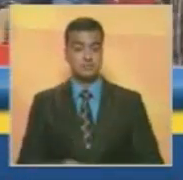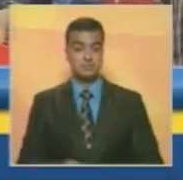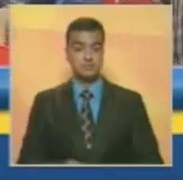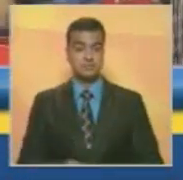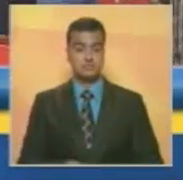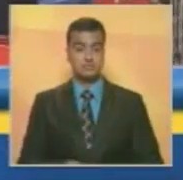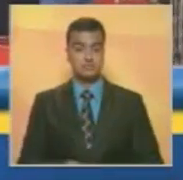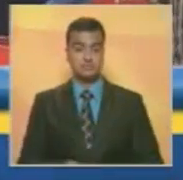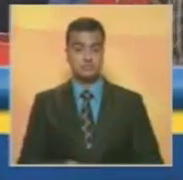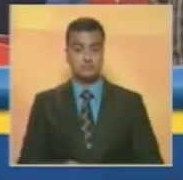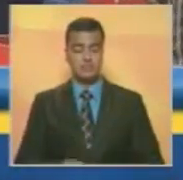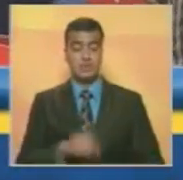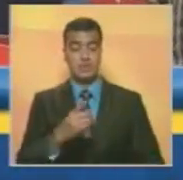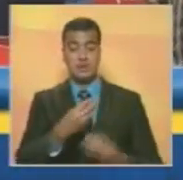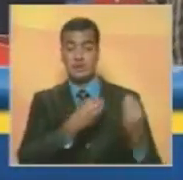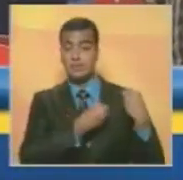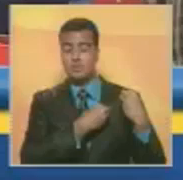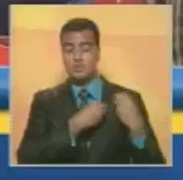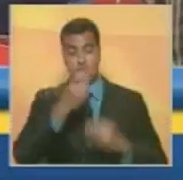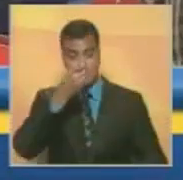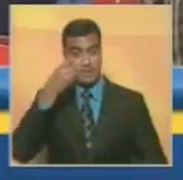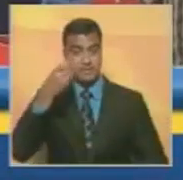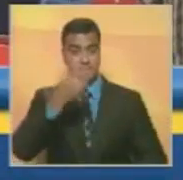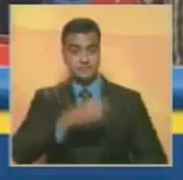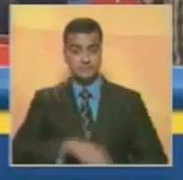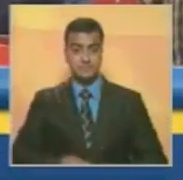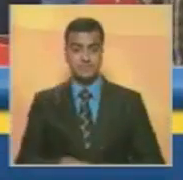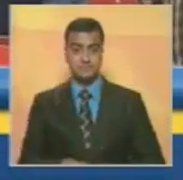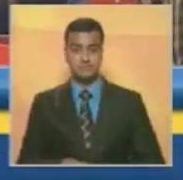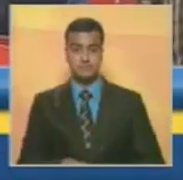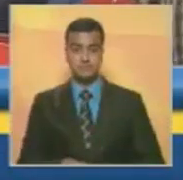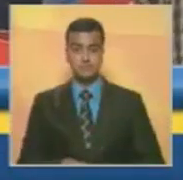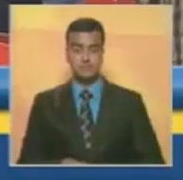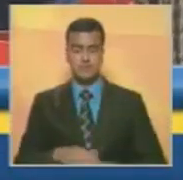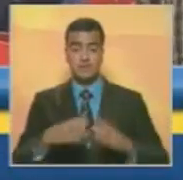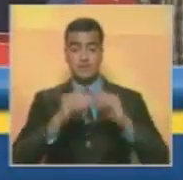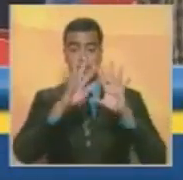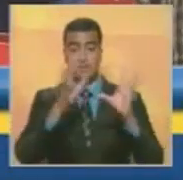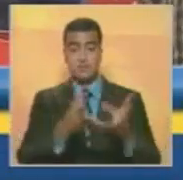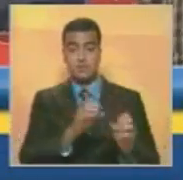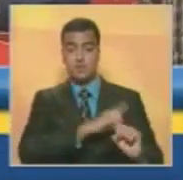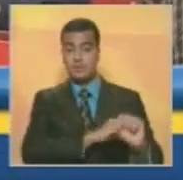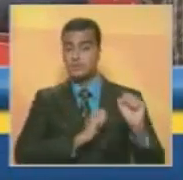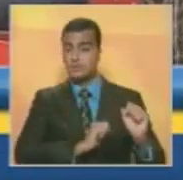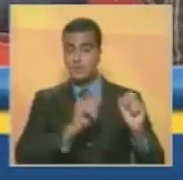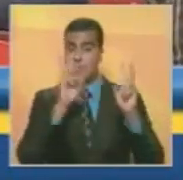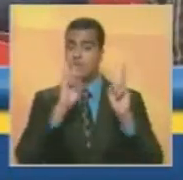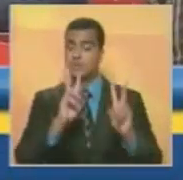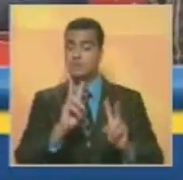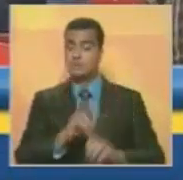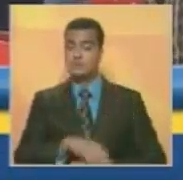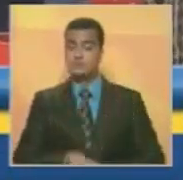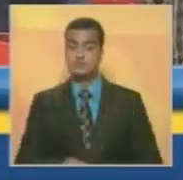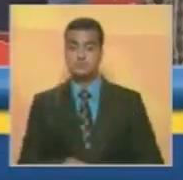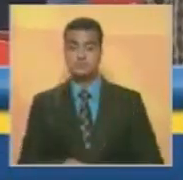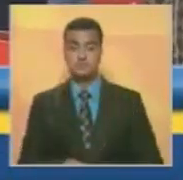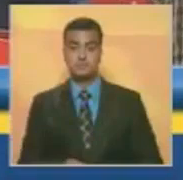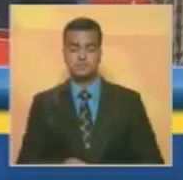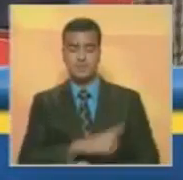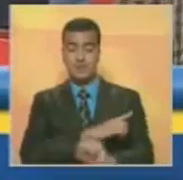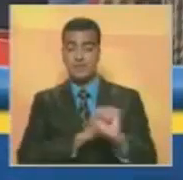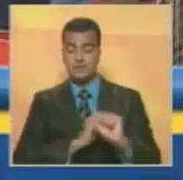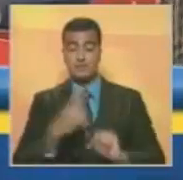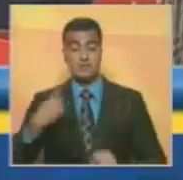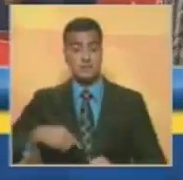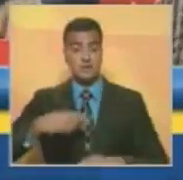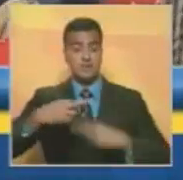candidato, para dar una lección de patria y para darle al mundo una poderosa señal de la fuerza que